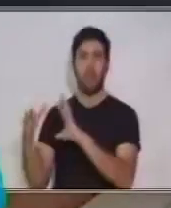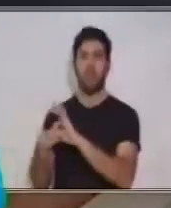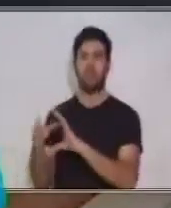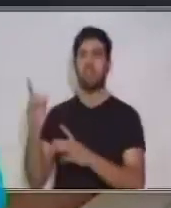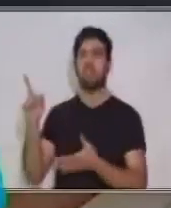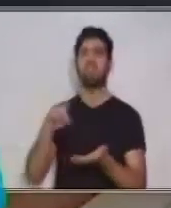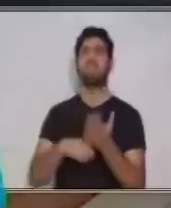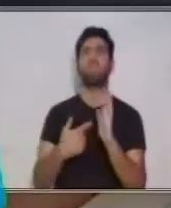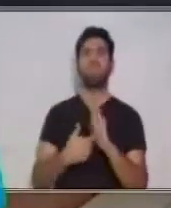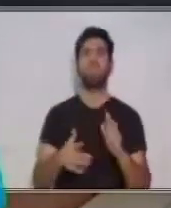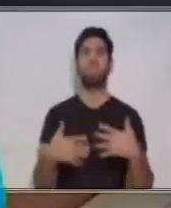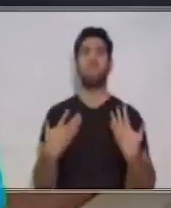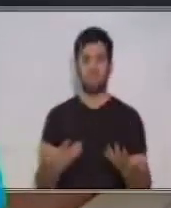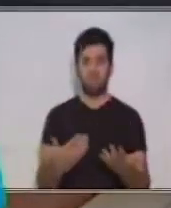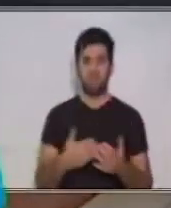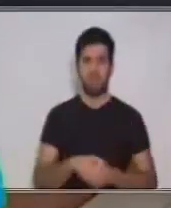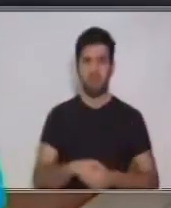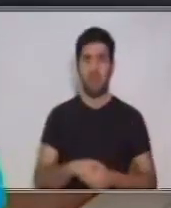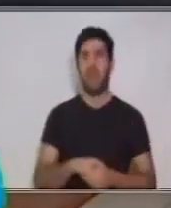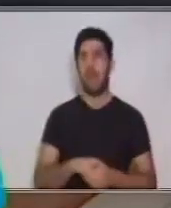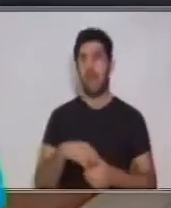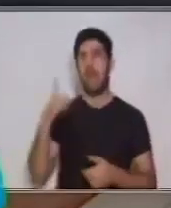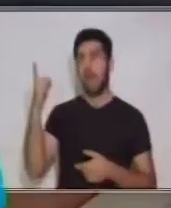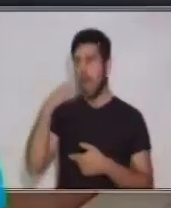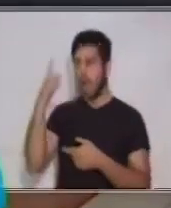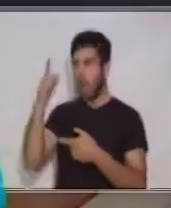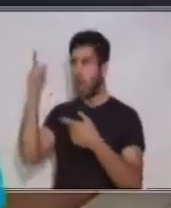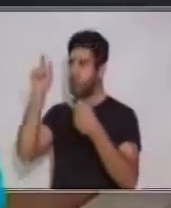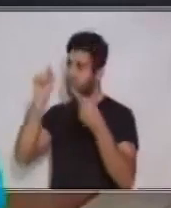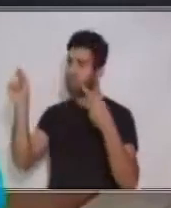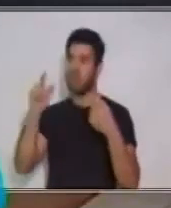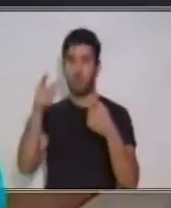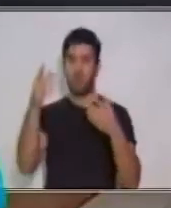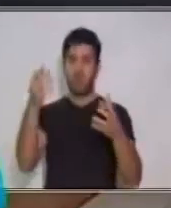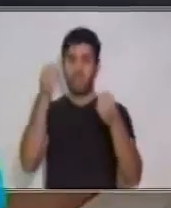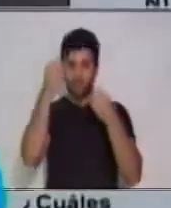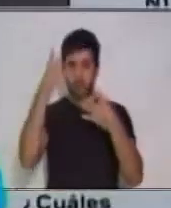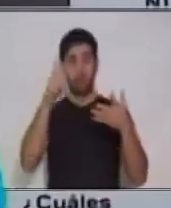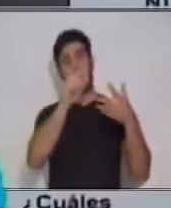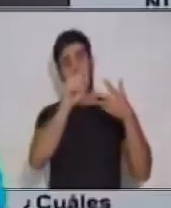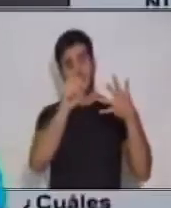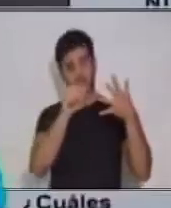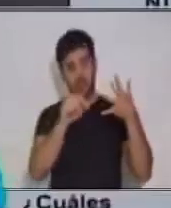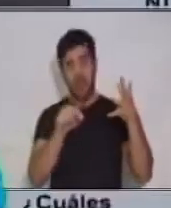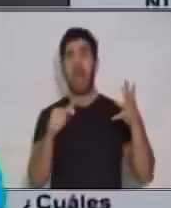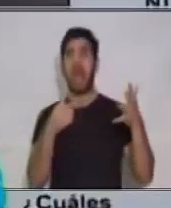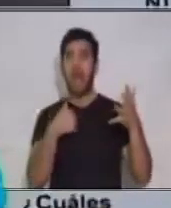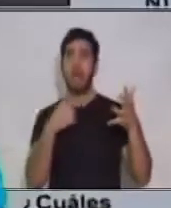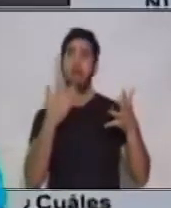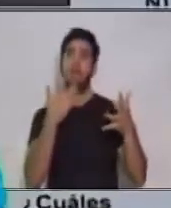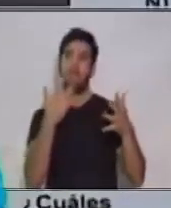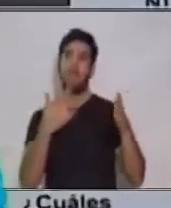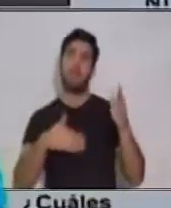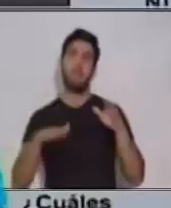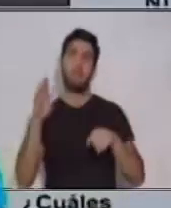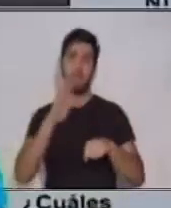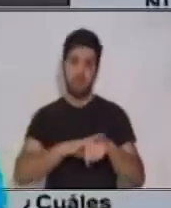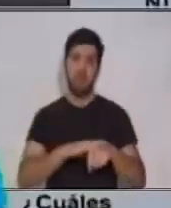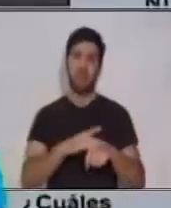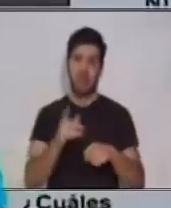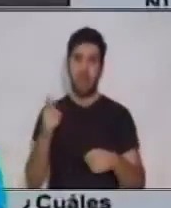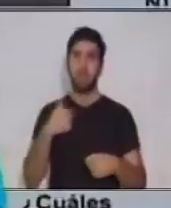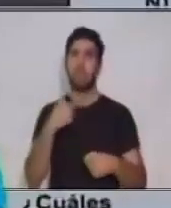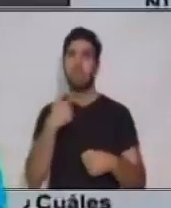múltiple, me da la opción o la posibilidad de marcar más de una. En este caso, ¿cuáles deportes